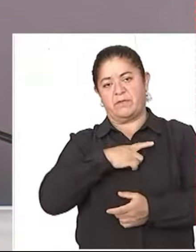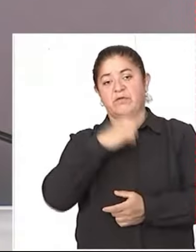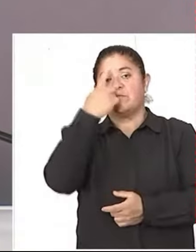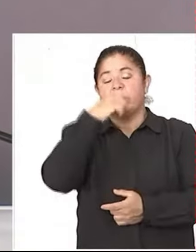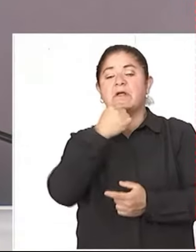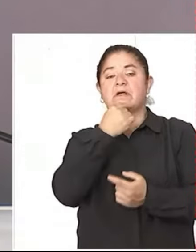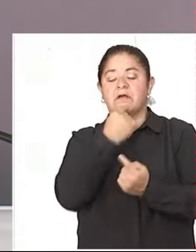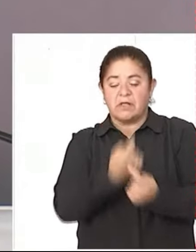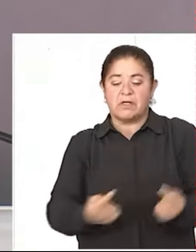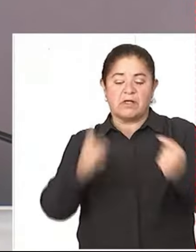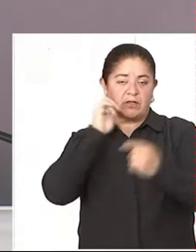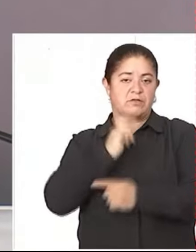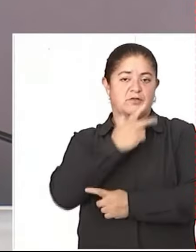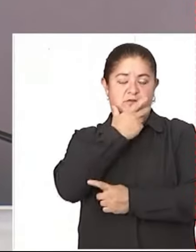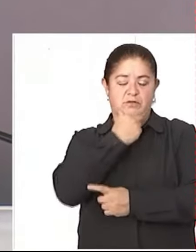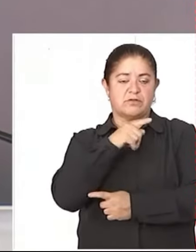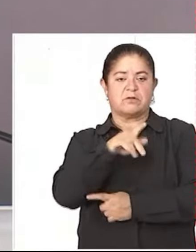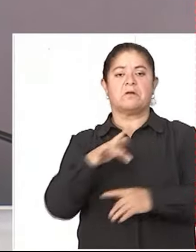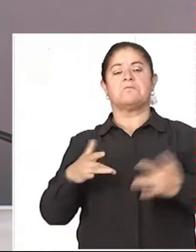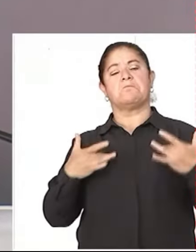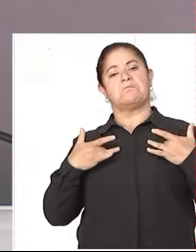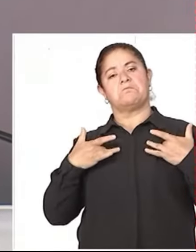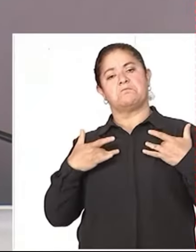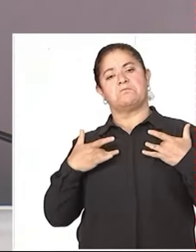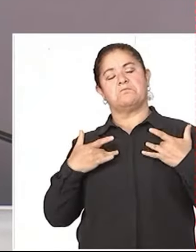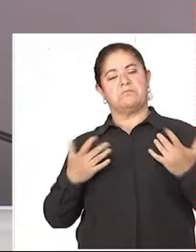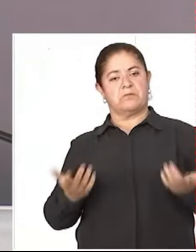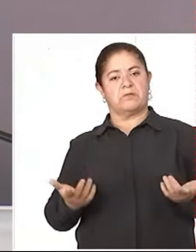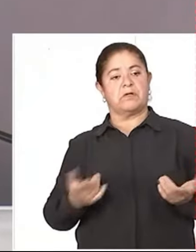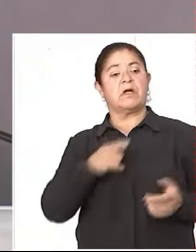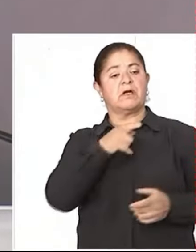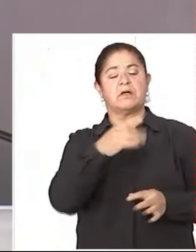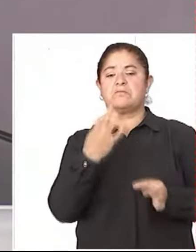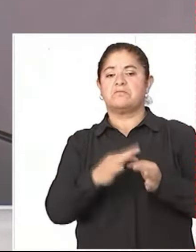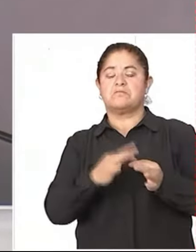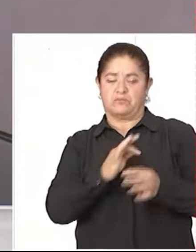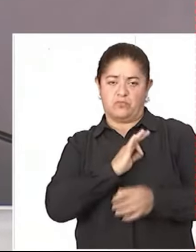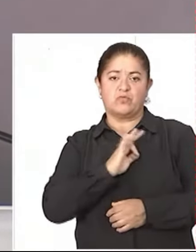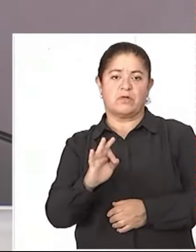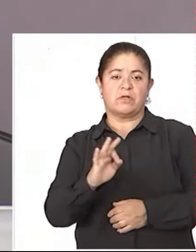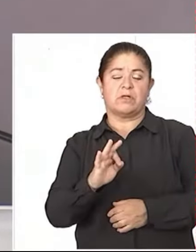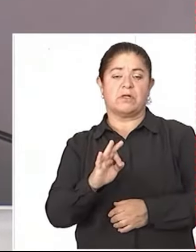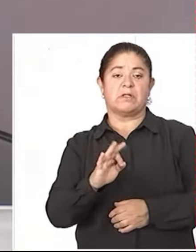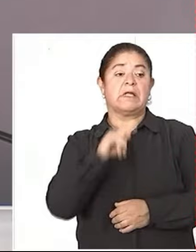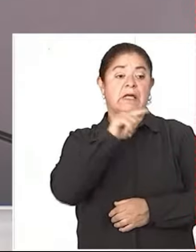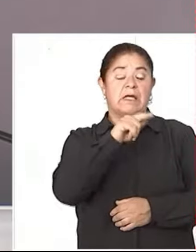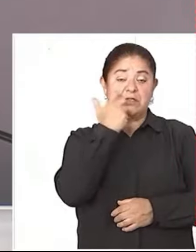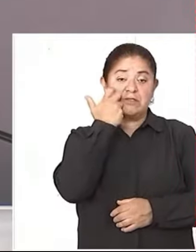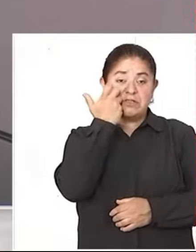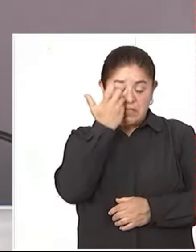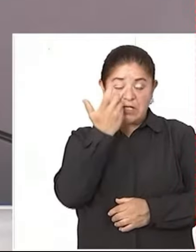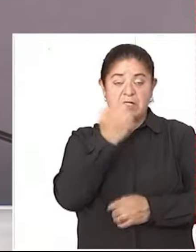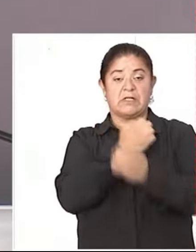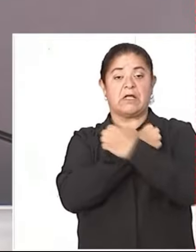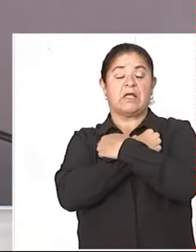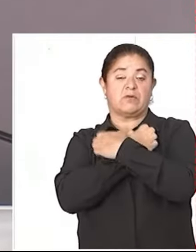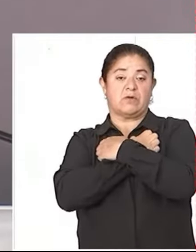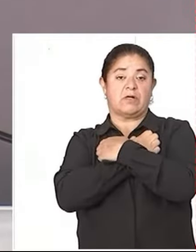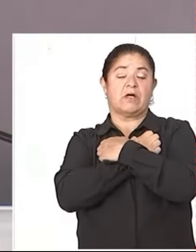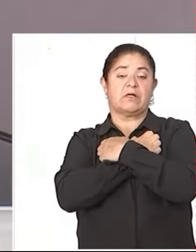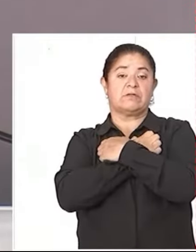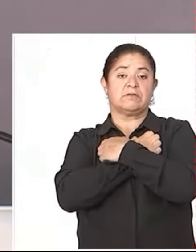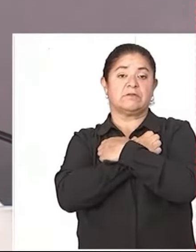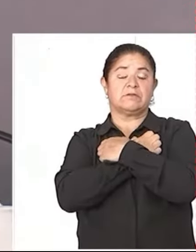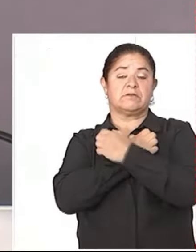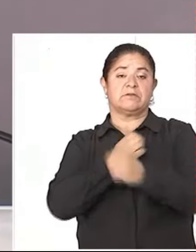una persona que ha venido trabajando junto a la mano con nuestro presidente Andrés Manuel López Obrador han venido creciendo desde abajo